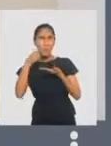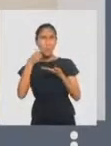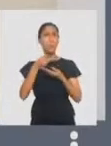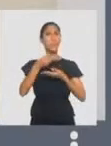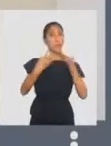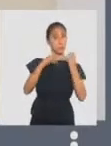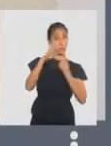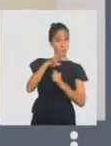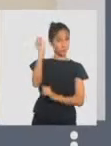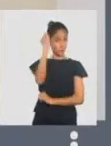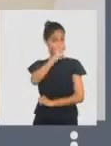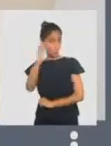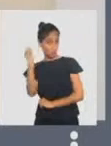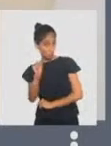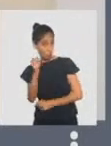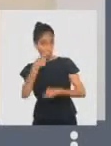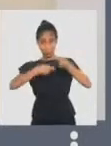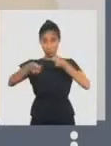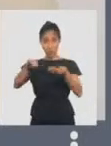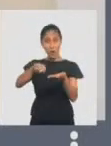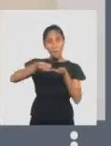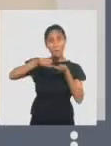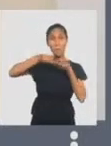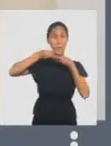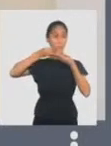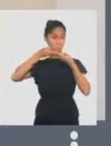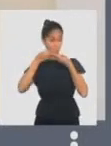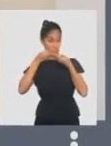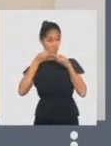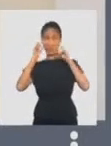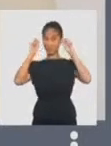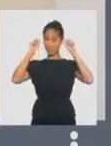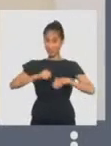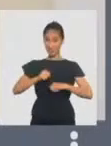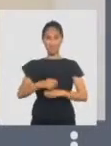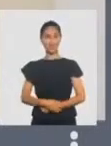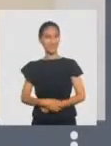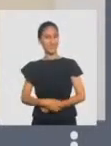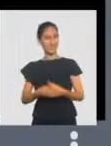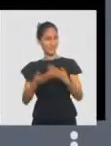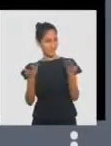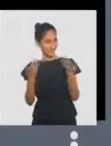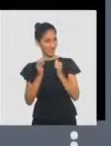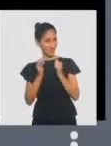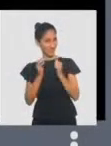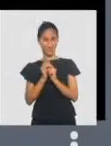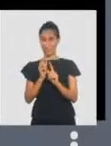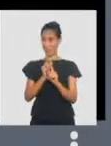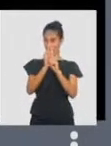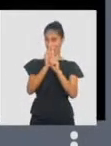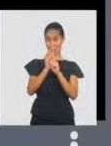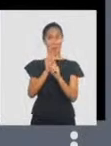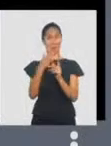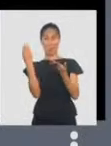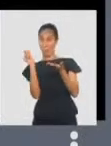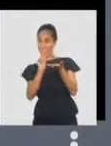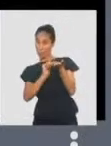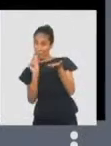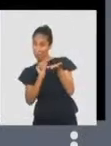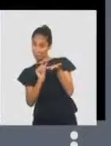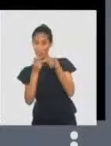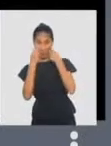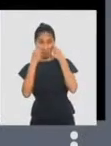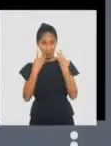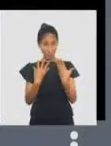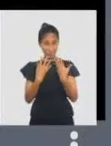It's 4 soles each. There is a special offer to buy 4 and get 1 for free. A special offer.